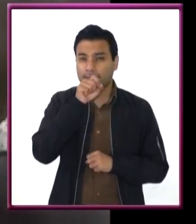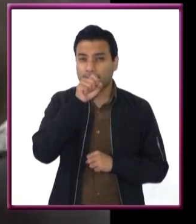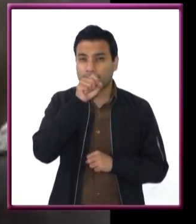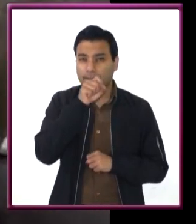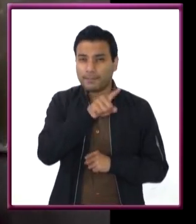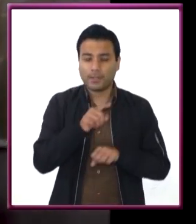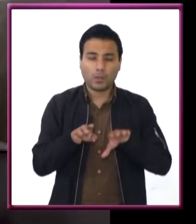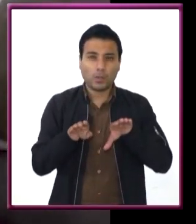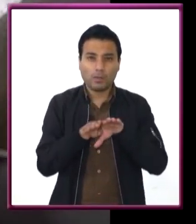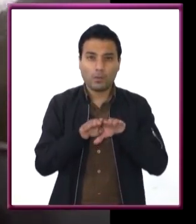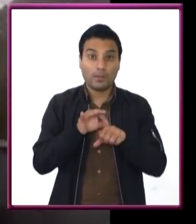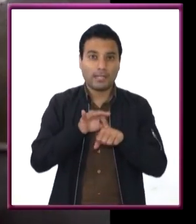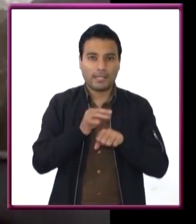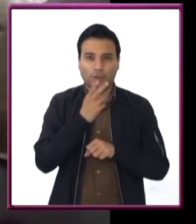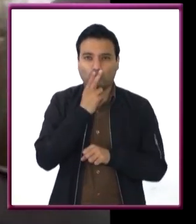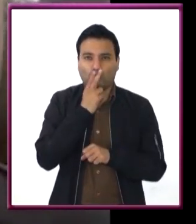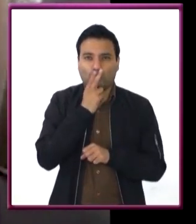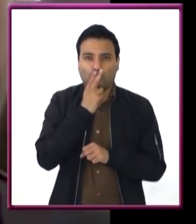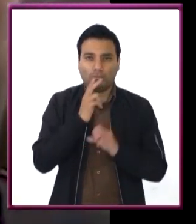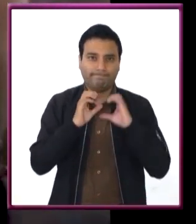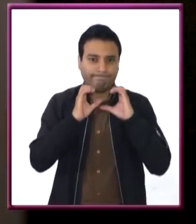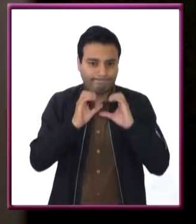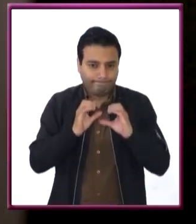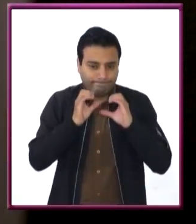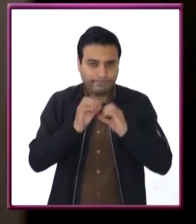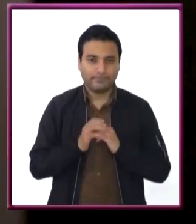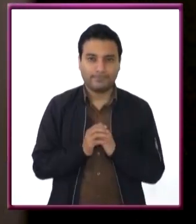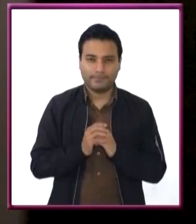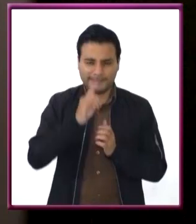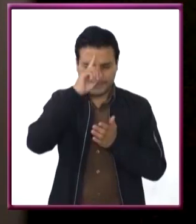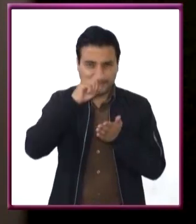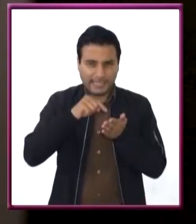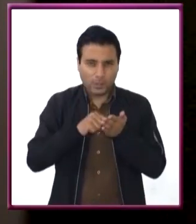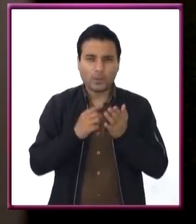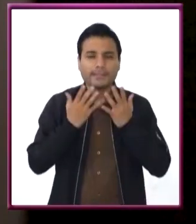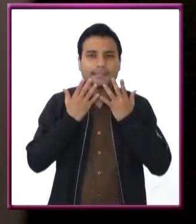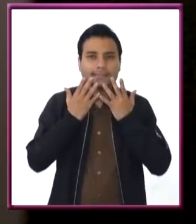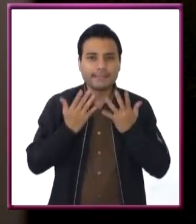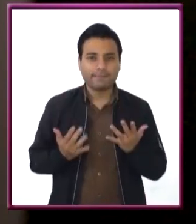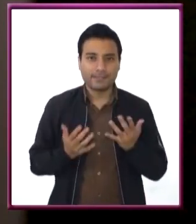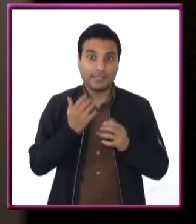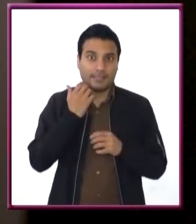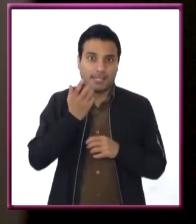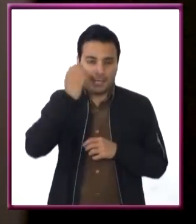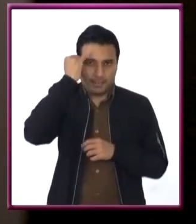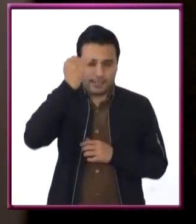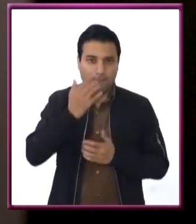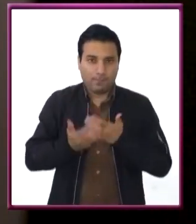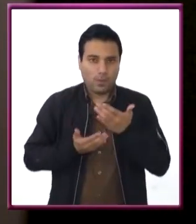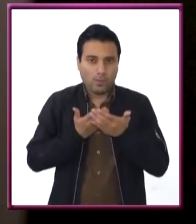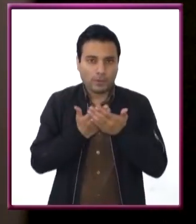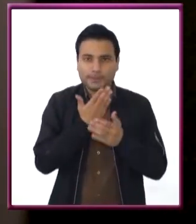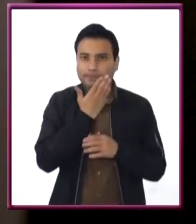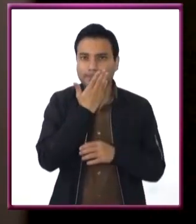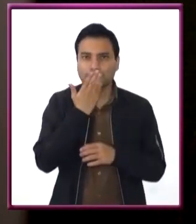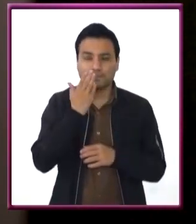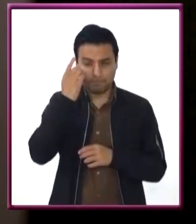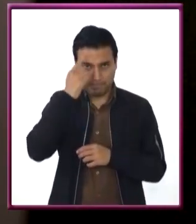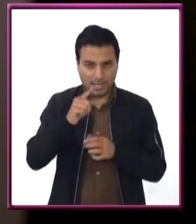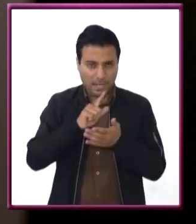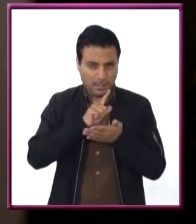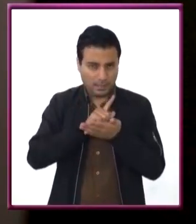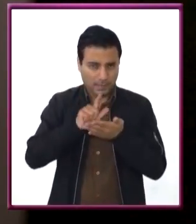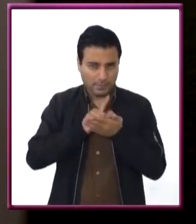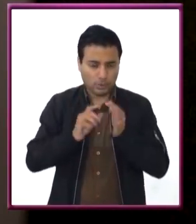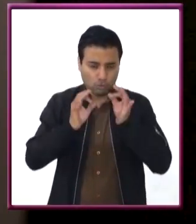darle una cierta conservación a las carnes. Bueno, supongo que Da Vinci quiso proponer este uso de la servilleta por un asunto de